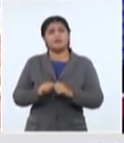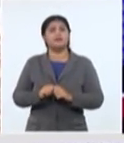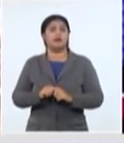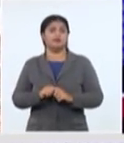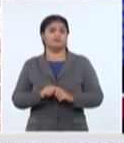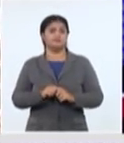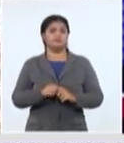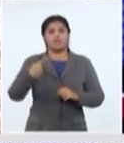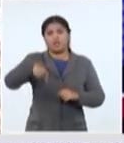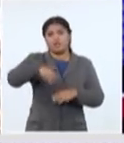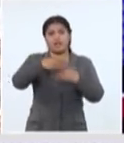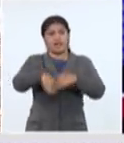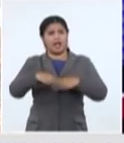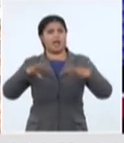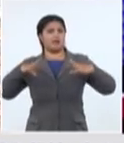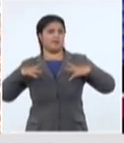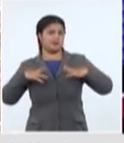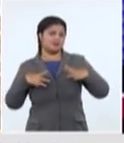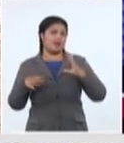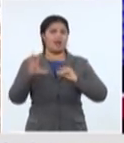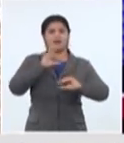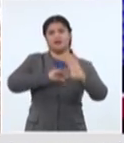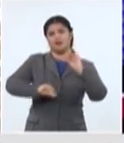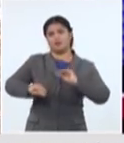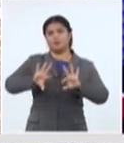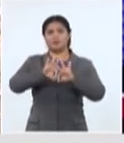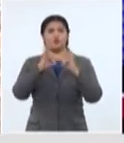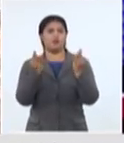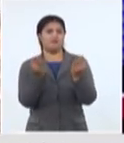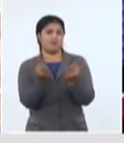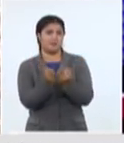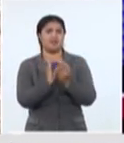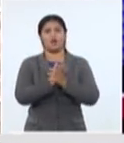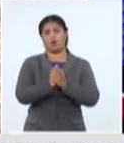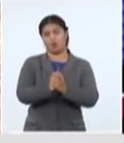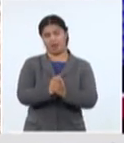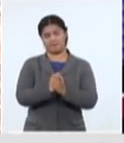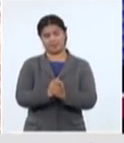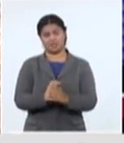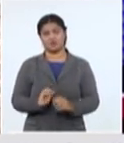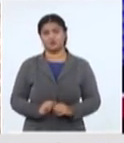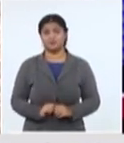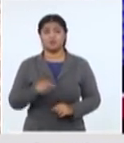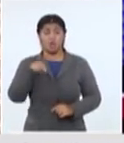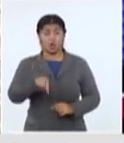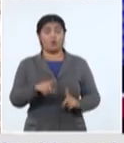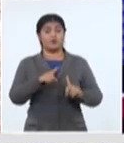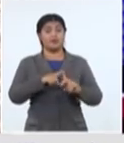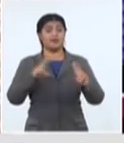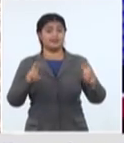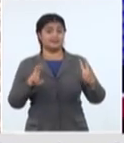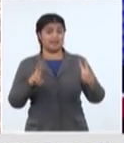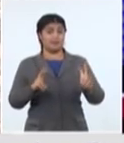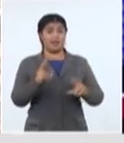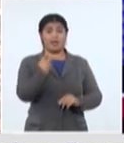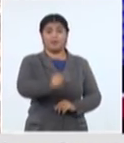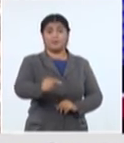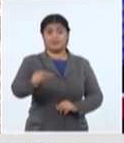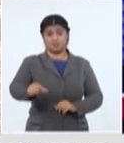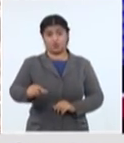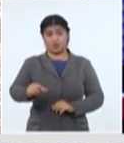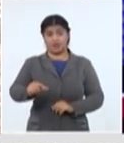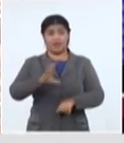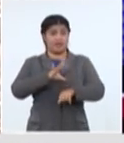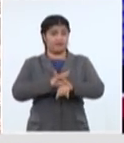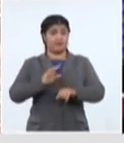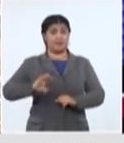del grupo. Hoy conversamos sobre el impacto de la COVID-19 en pacientes con cáncer, pero también pulsamos el acontecer